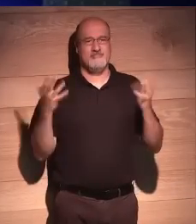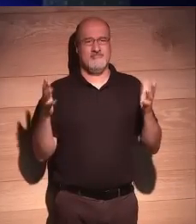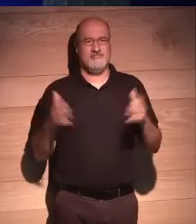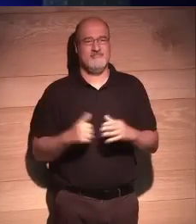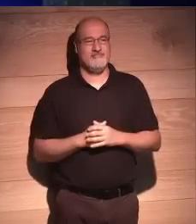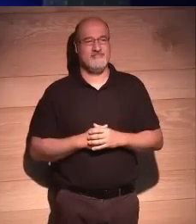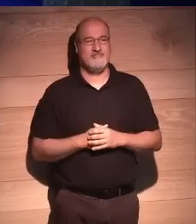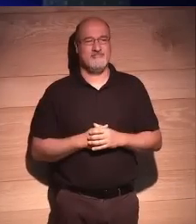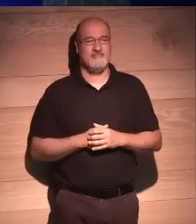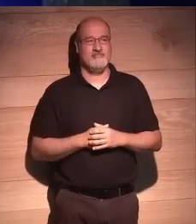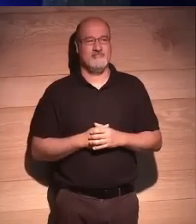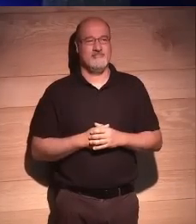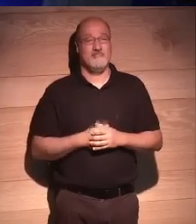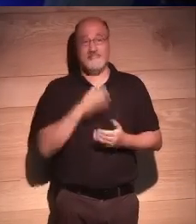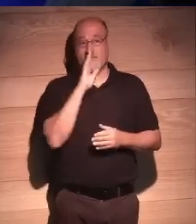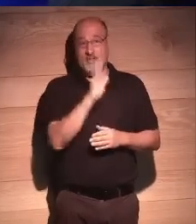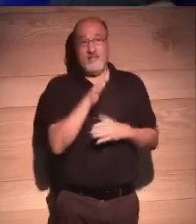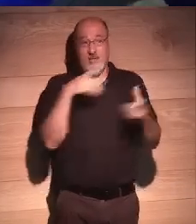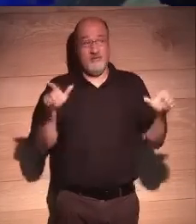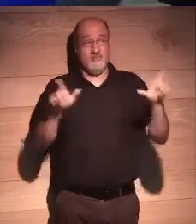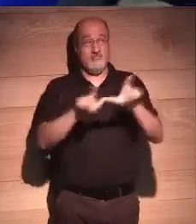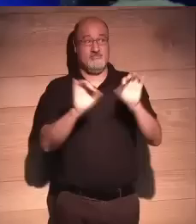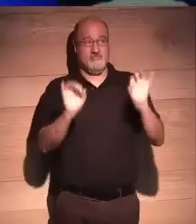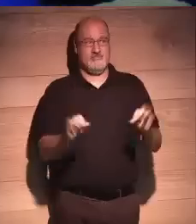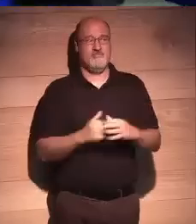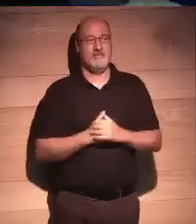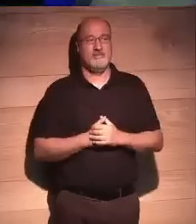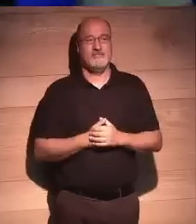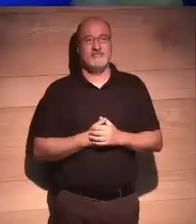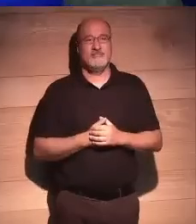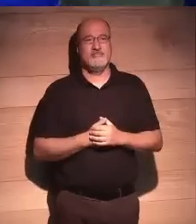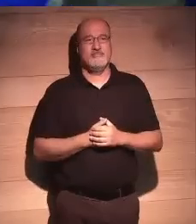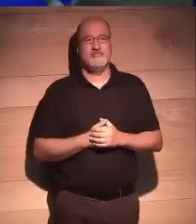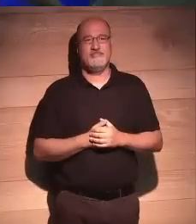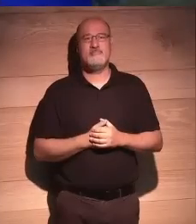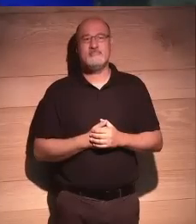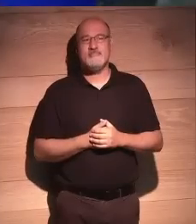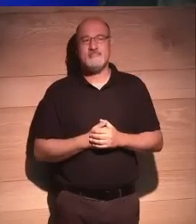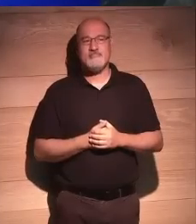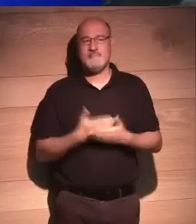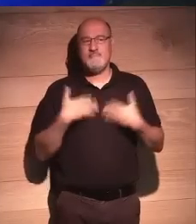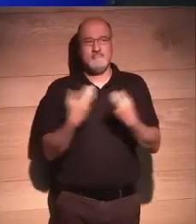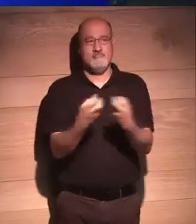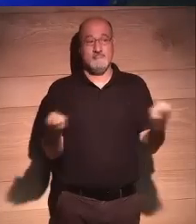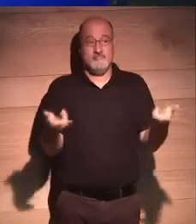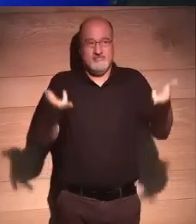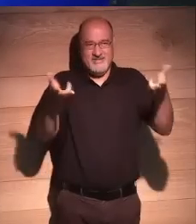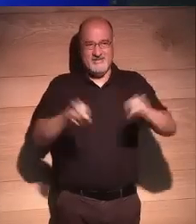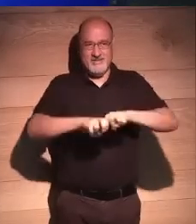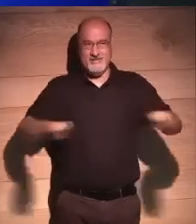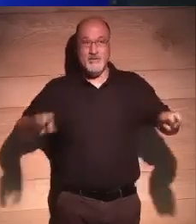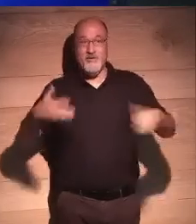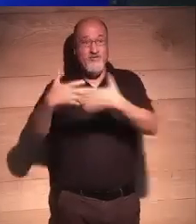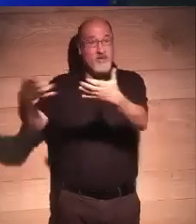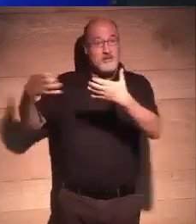con él, pero bueno, esto es lo del directo. Borja. Así entonces, finalmente. ¿Aquí? Donde quiera. Muy bien, eso es lo que quería